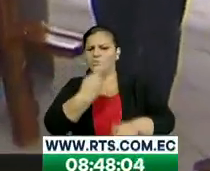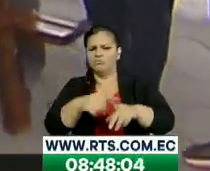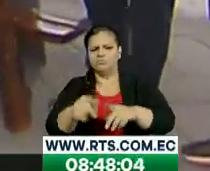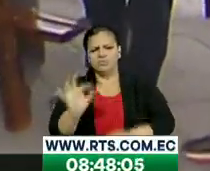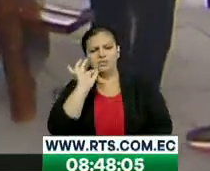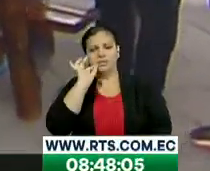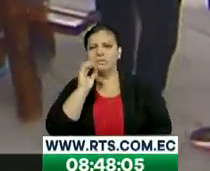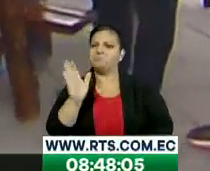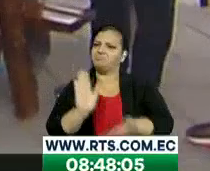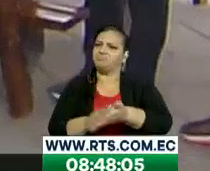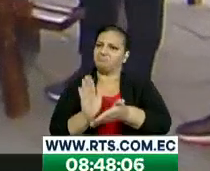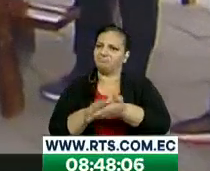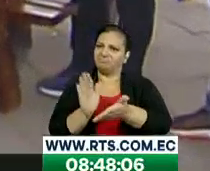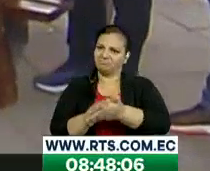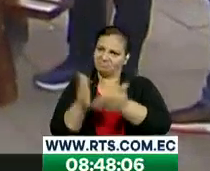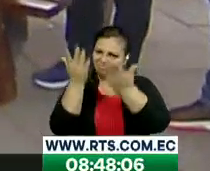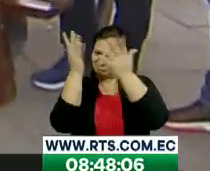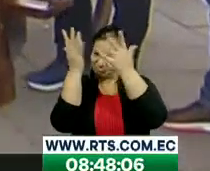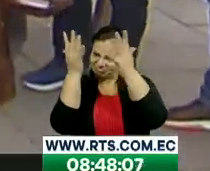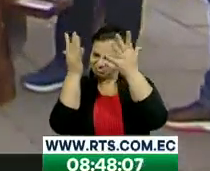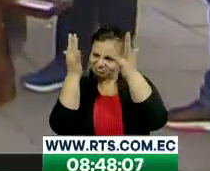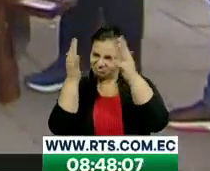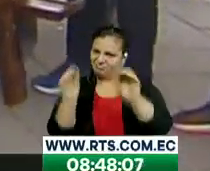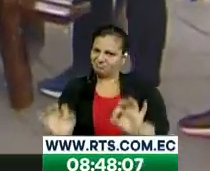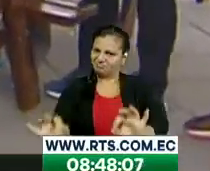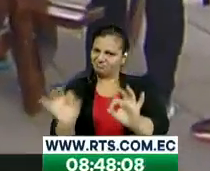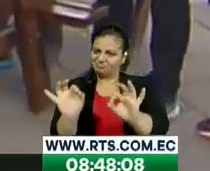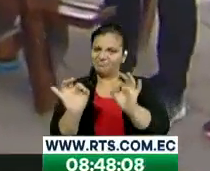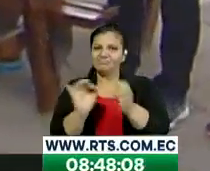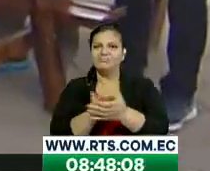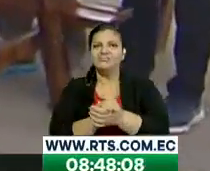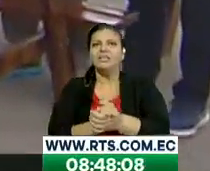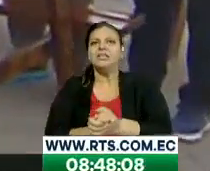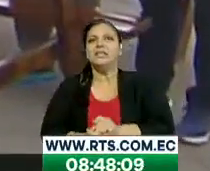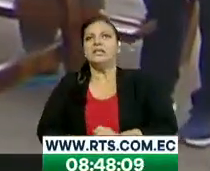ellos, porque hoy ellos están aquí